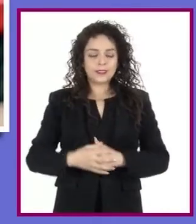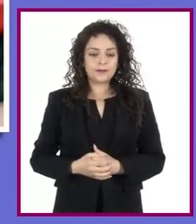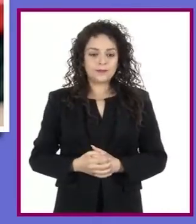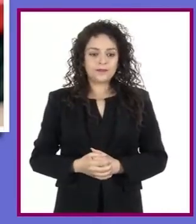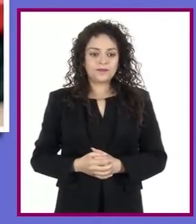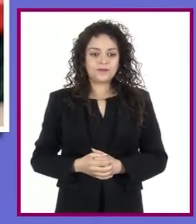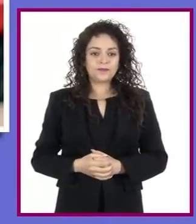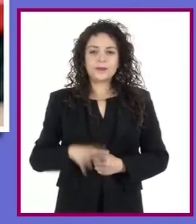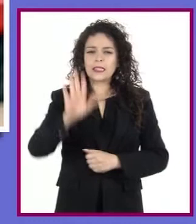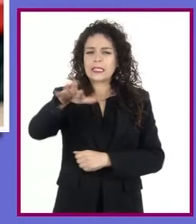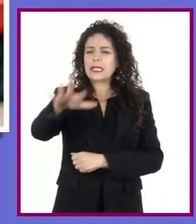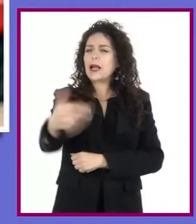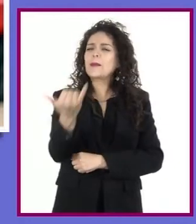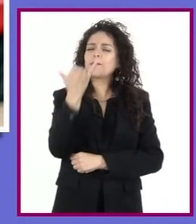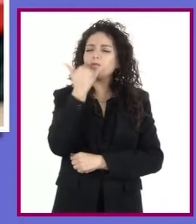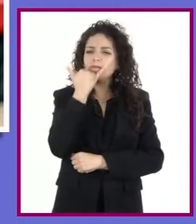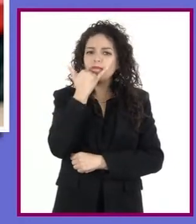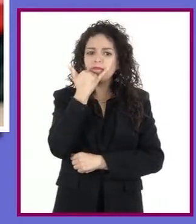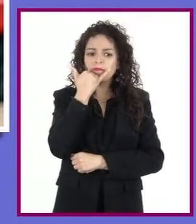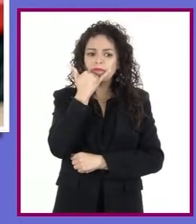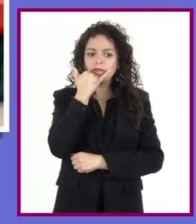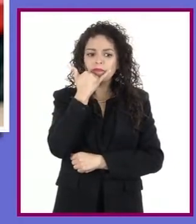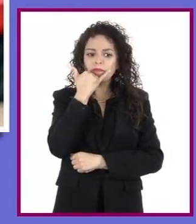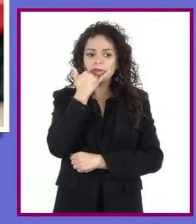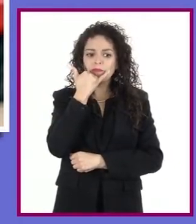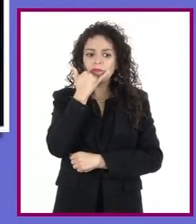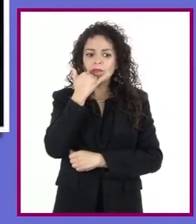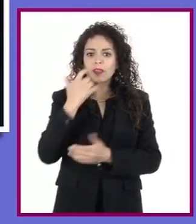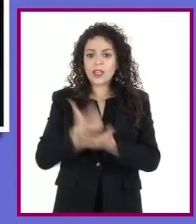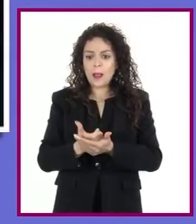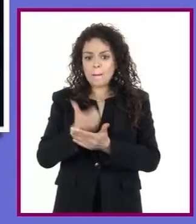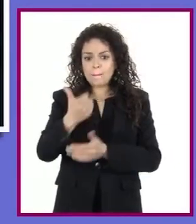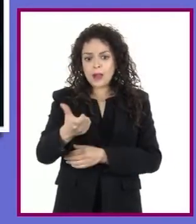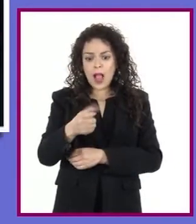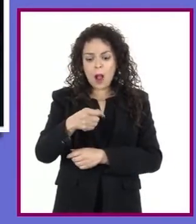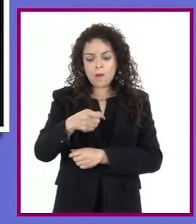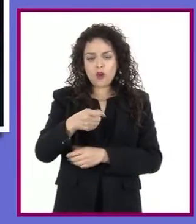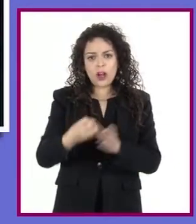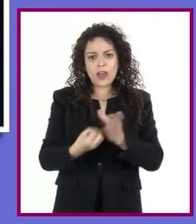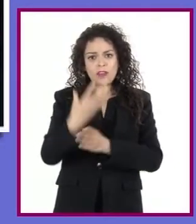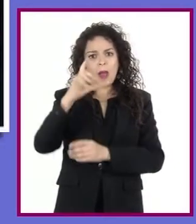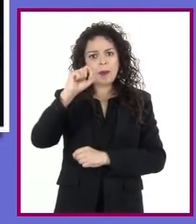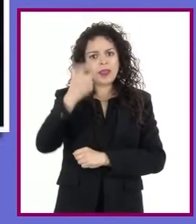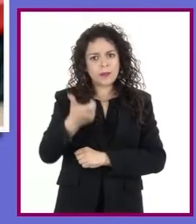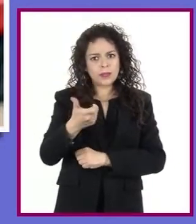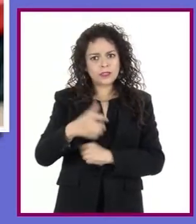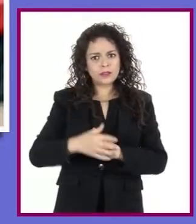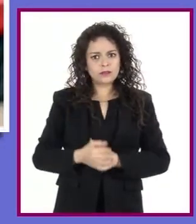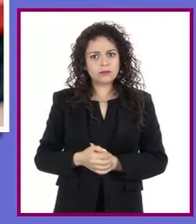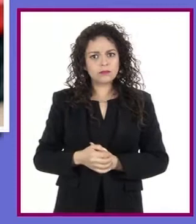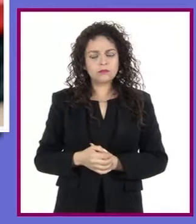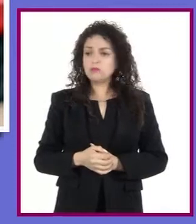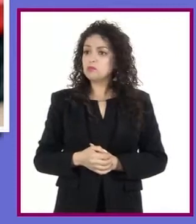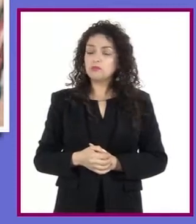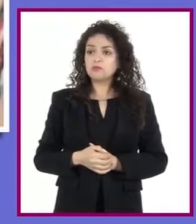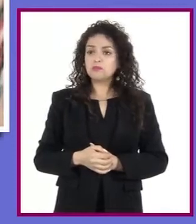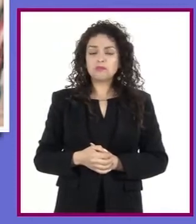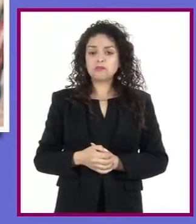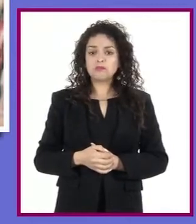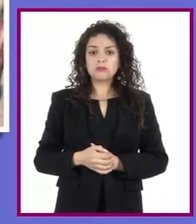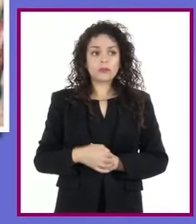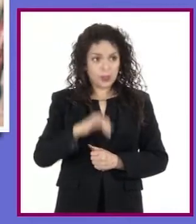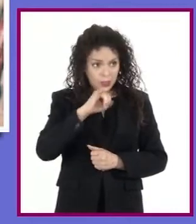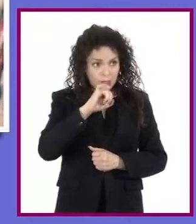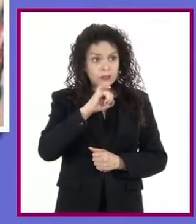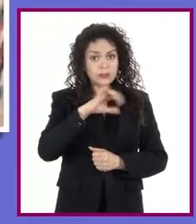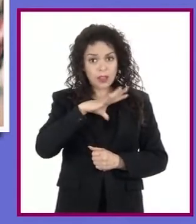Disculpe, ¿de casualidad no le han pagado con la nueva moneda de 20 pesos? No, ¿a poco hay una nueva moneda de 20? Sí, mi amiga